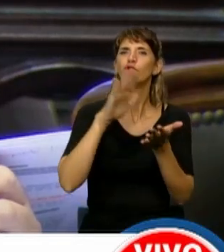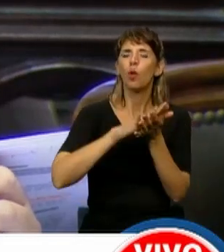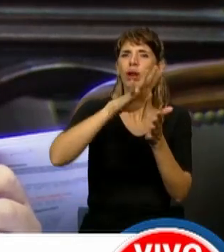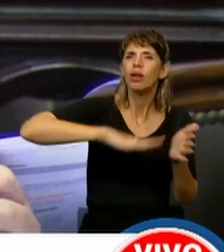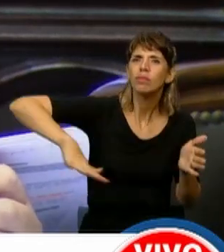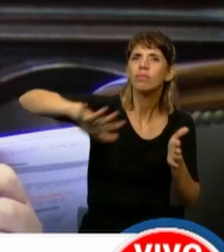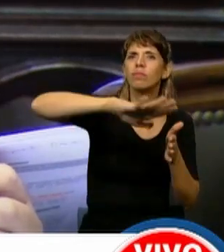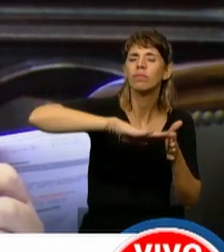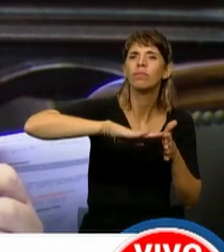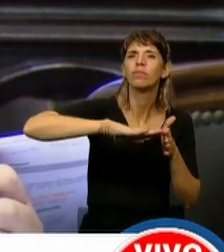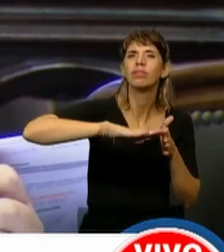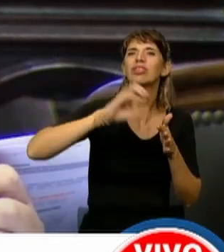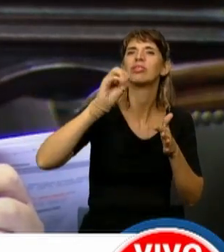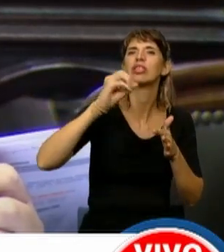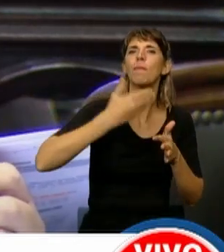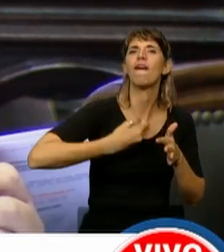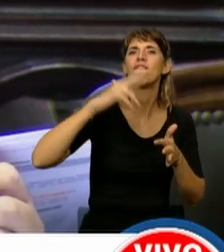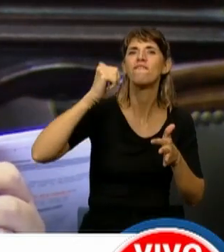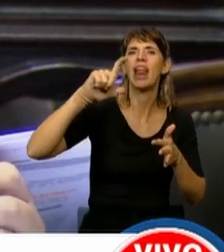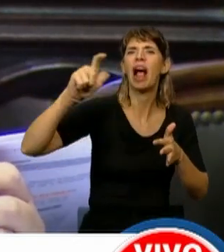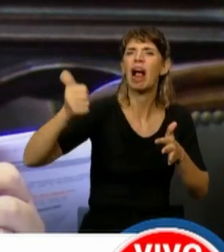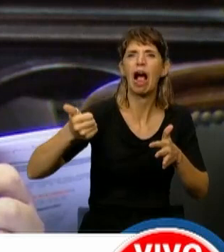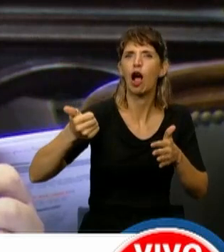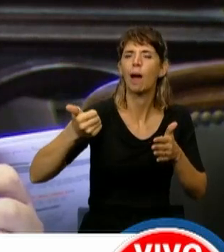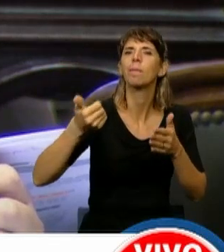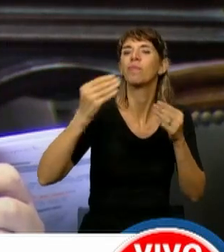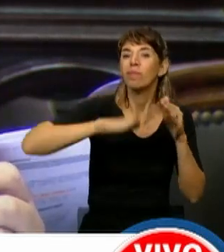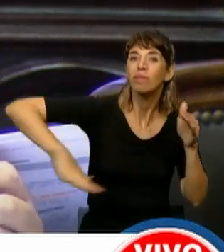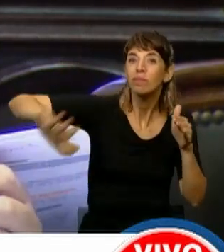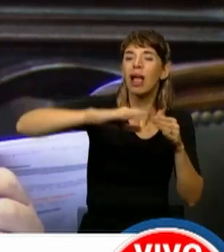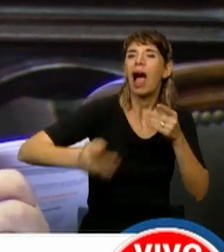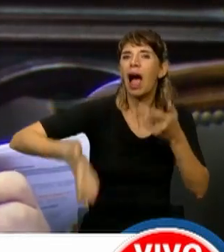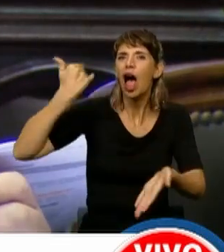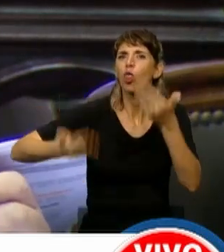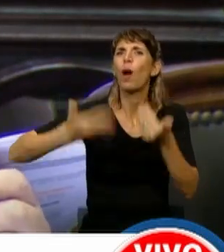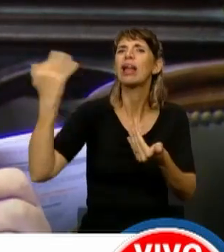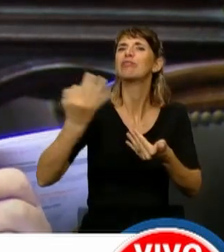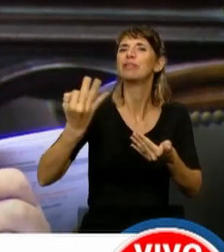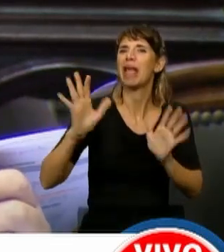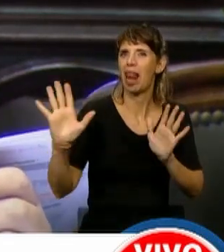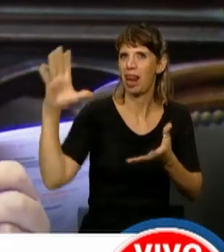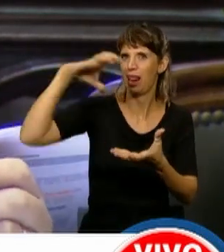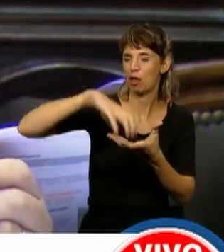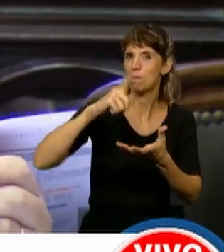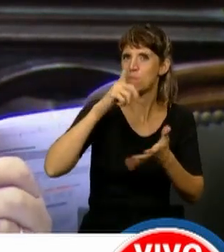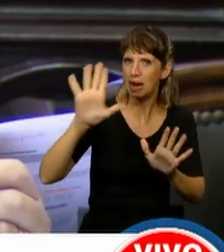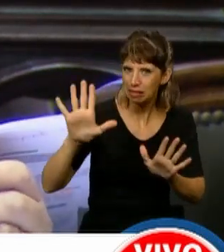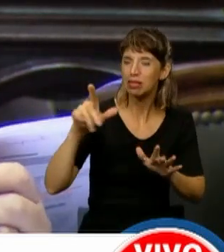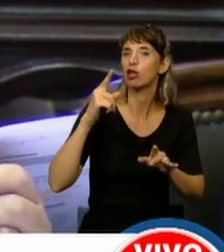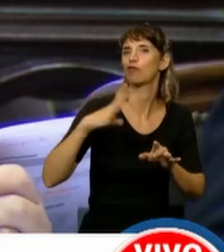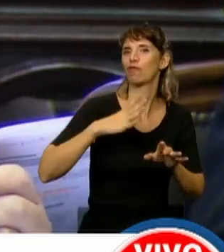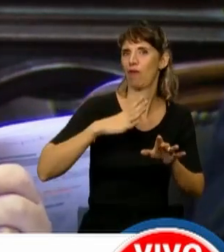franca, generación de áreas aduaneras especiales, que sería un tema para debatir, pero no para